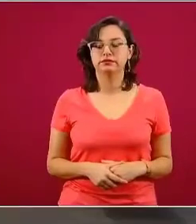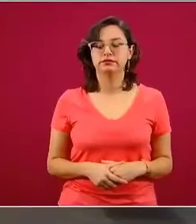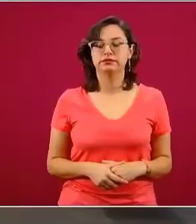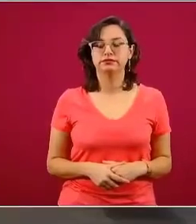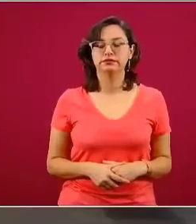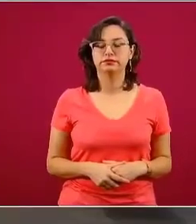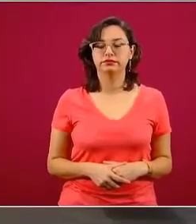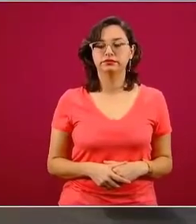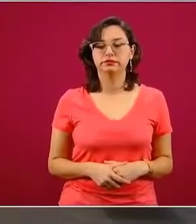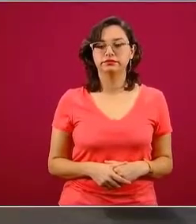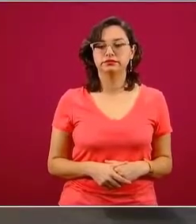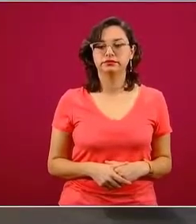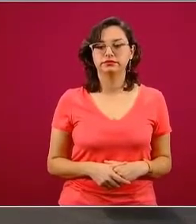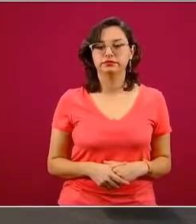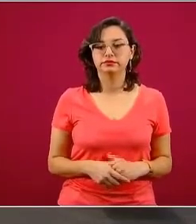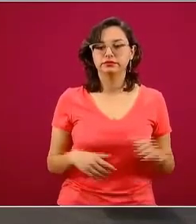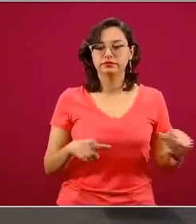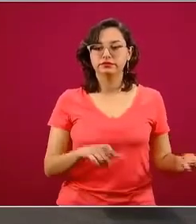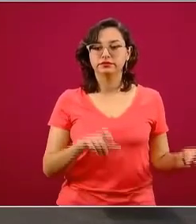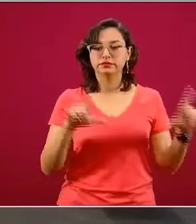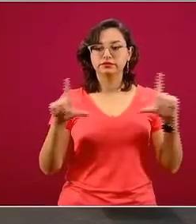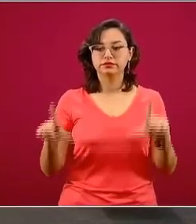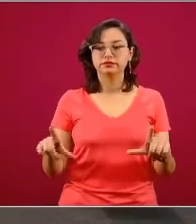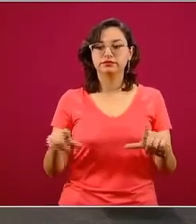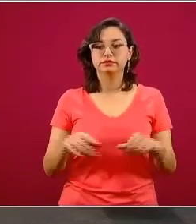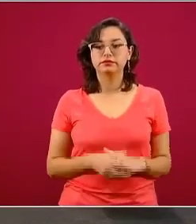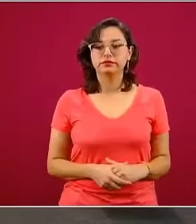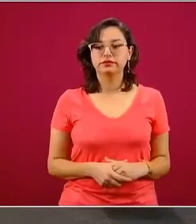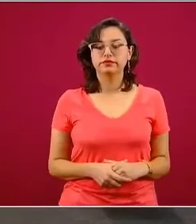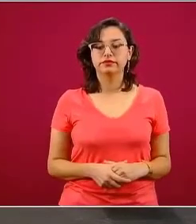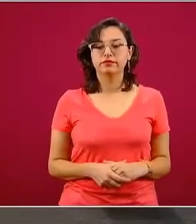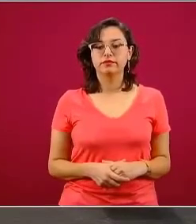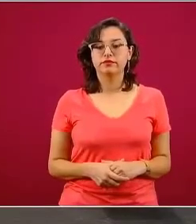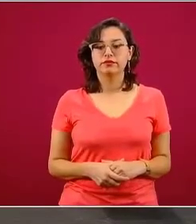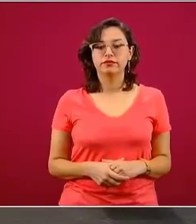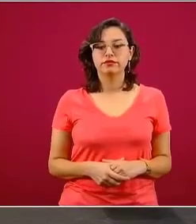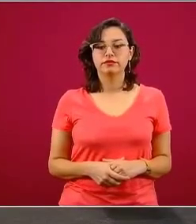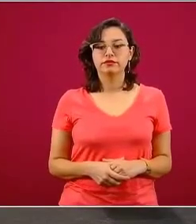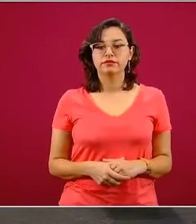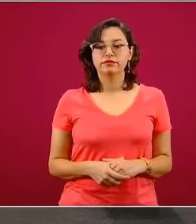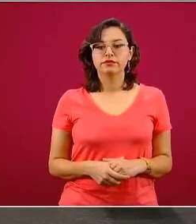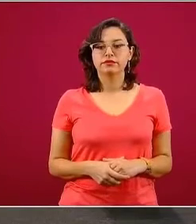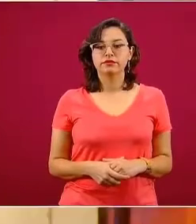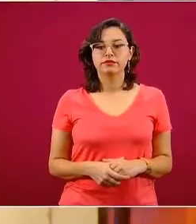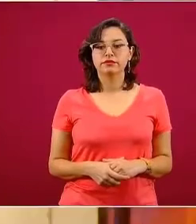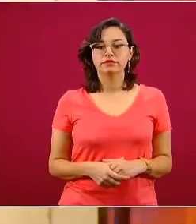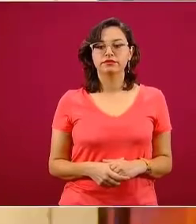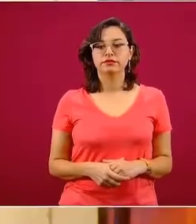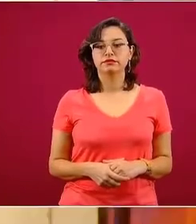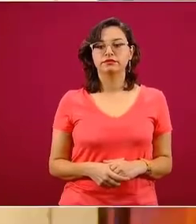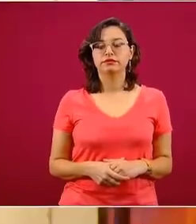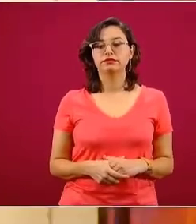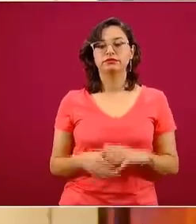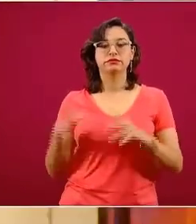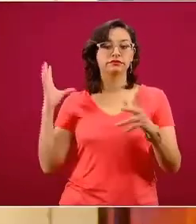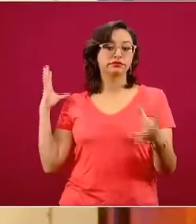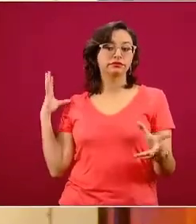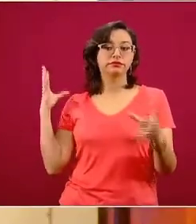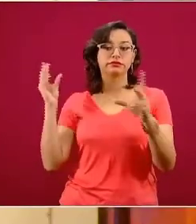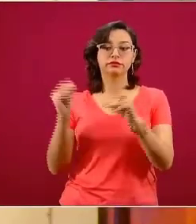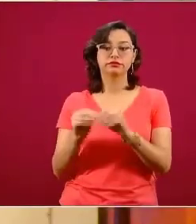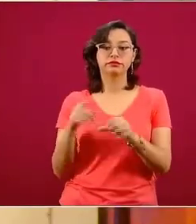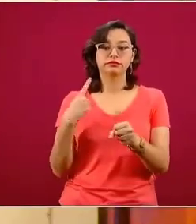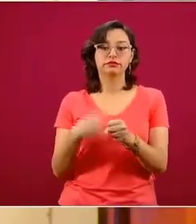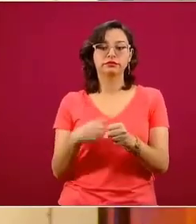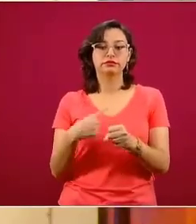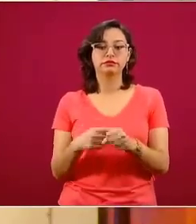rojo, ¿verdad? La siguiente diapositiva, por favor. Vemos nuestra curva acumulada de casos confirmados con los